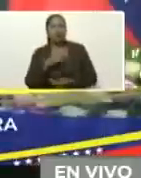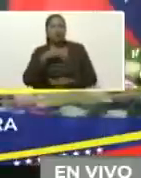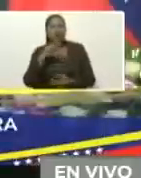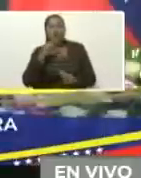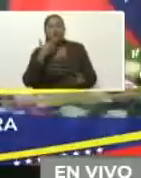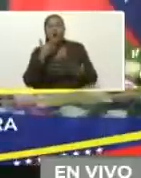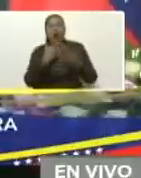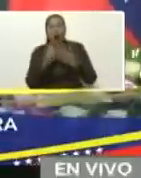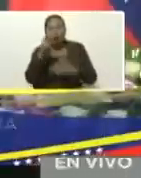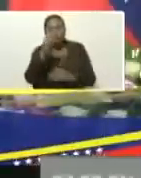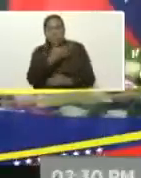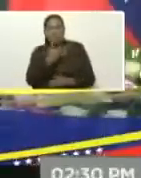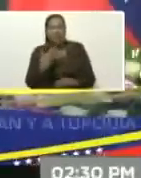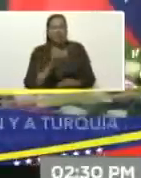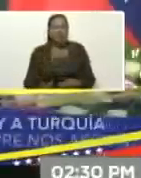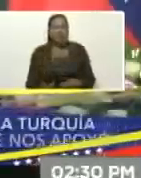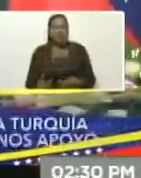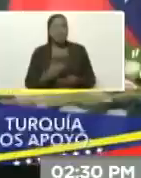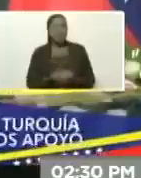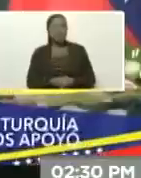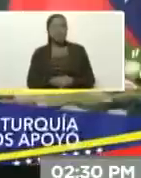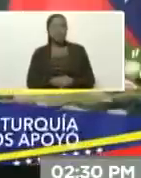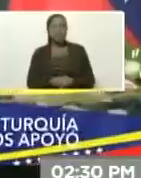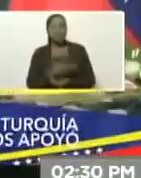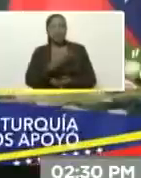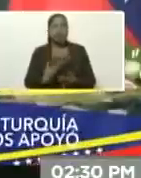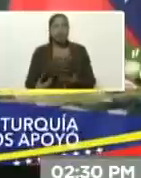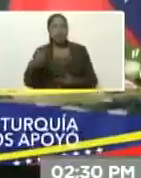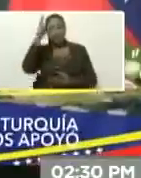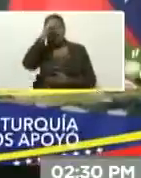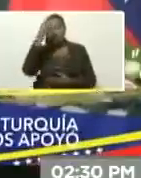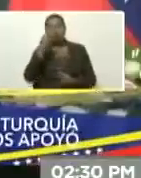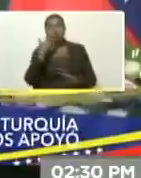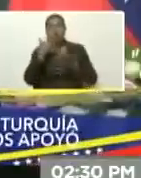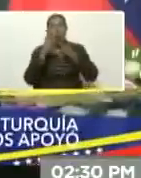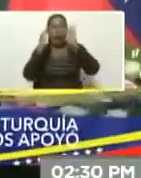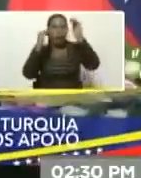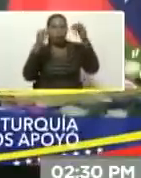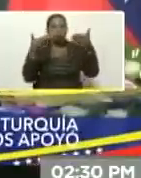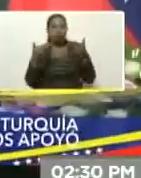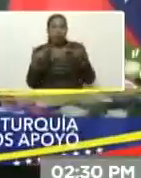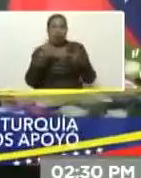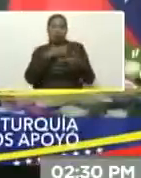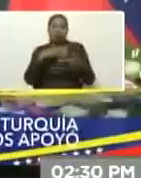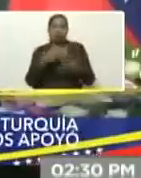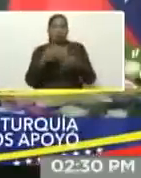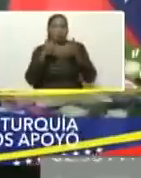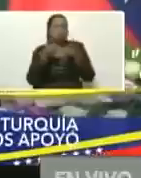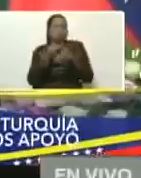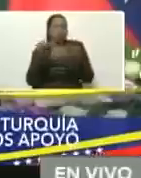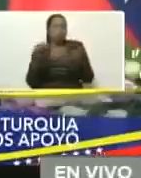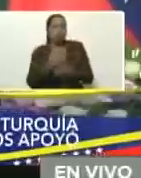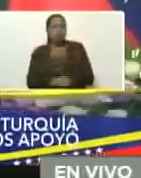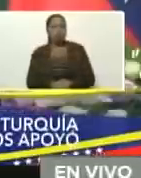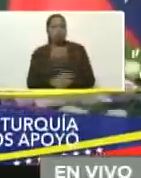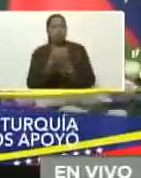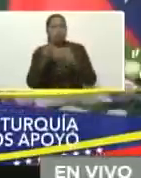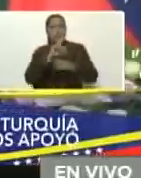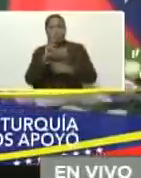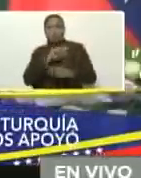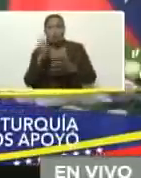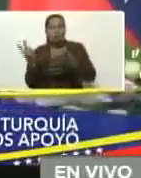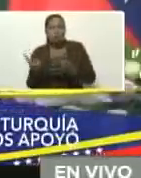usted, presidente Erdoğan, por las atenciones que nos han dado y muy pronto lo